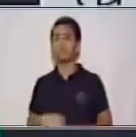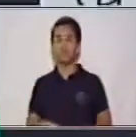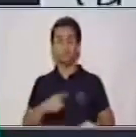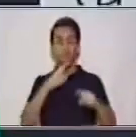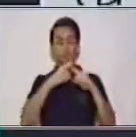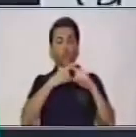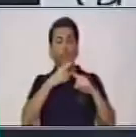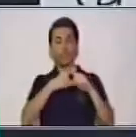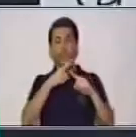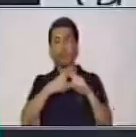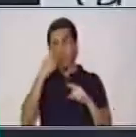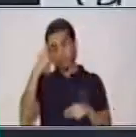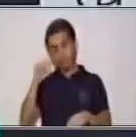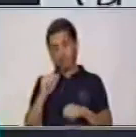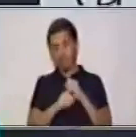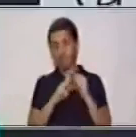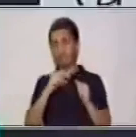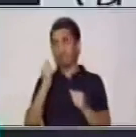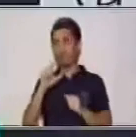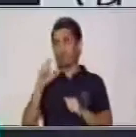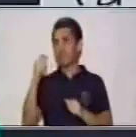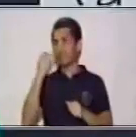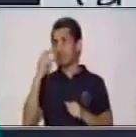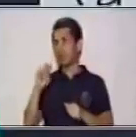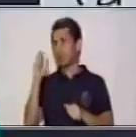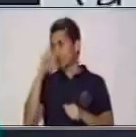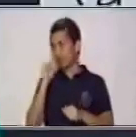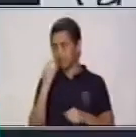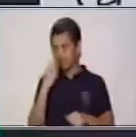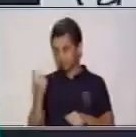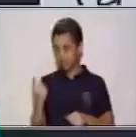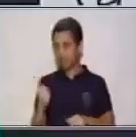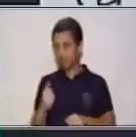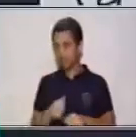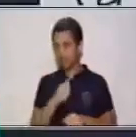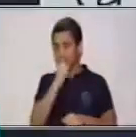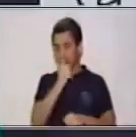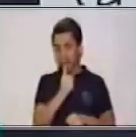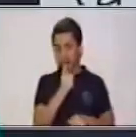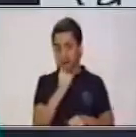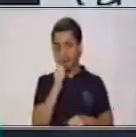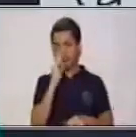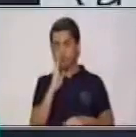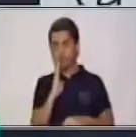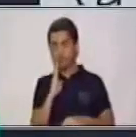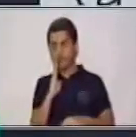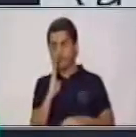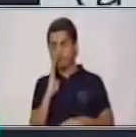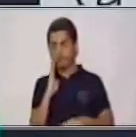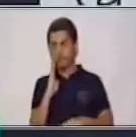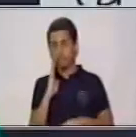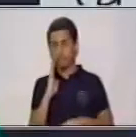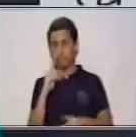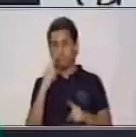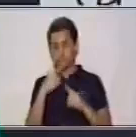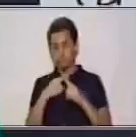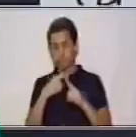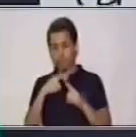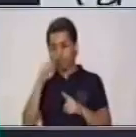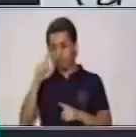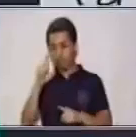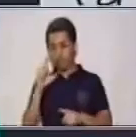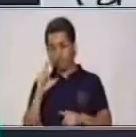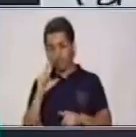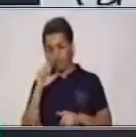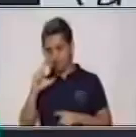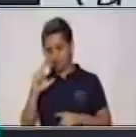fracciones. Tenemos AB por C dividido D. Vamos a